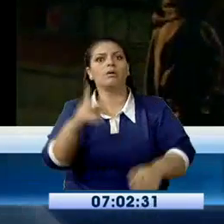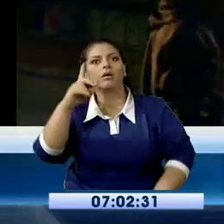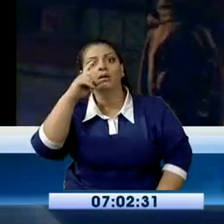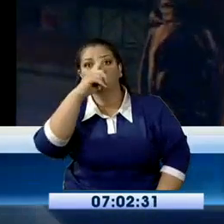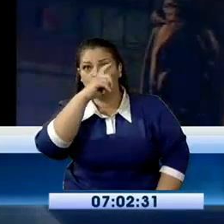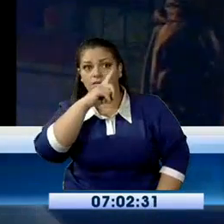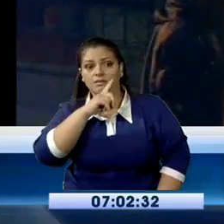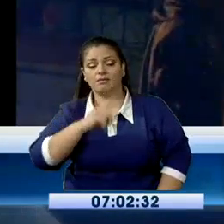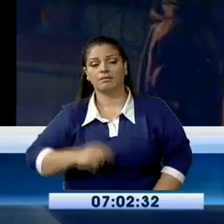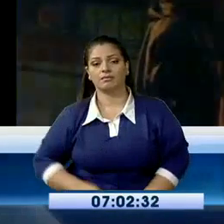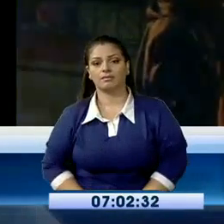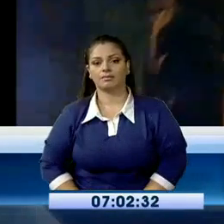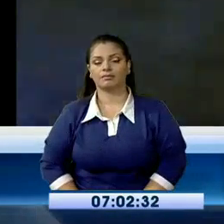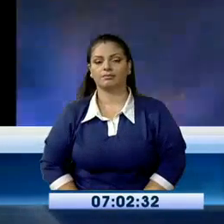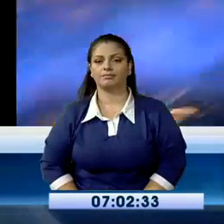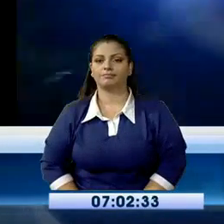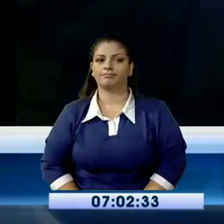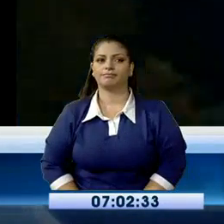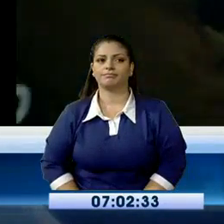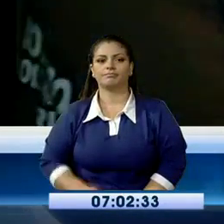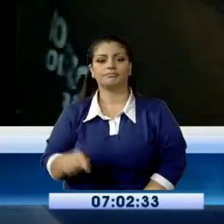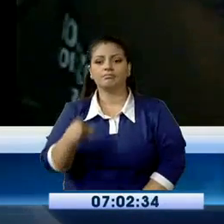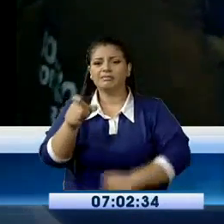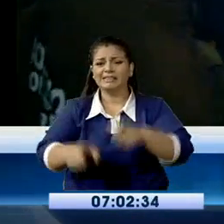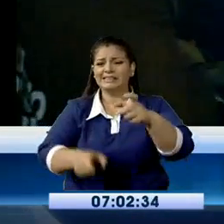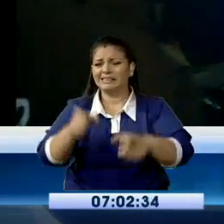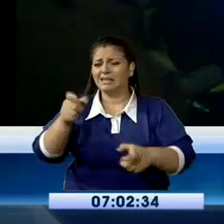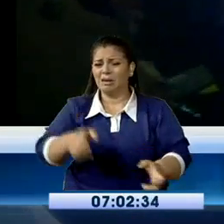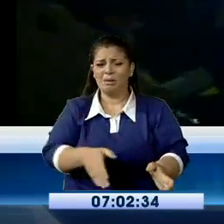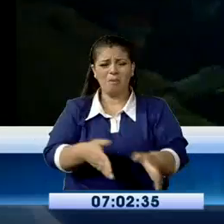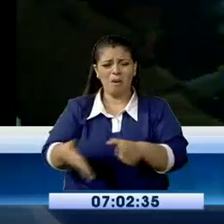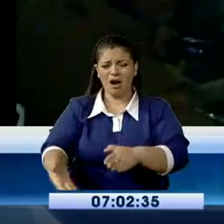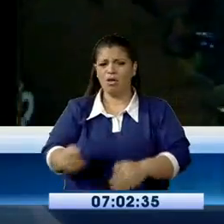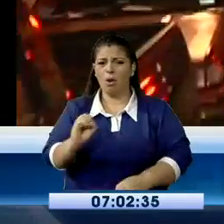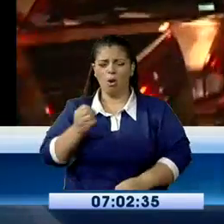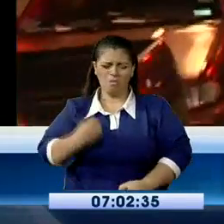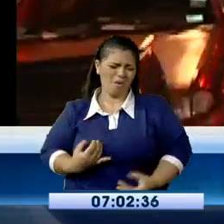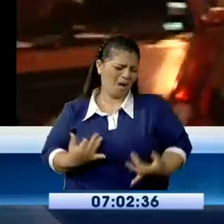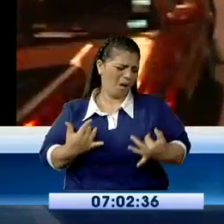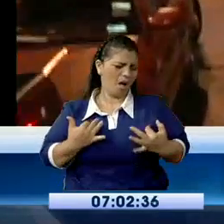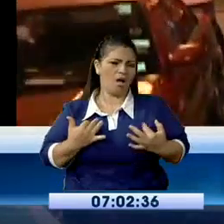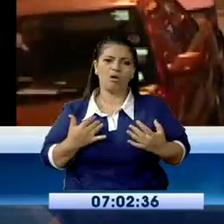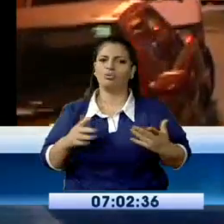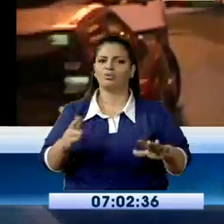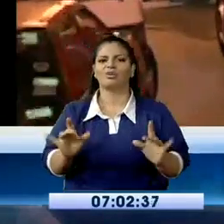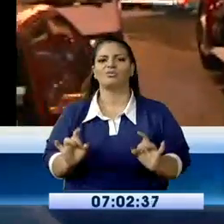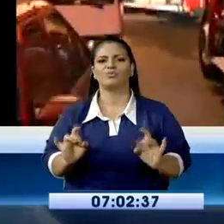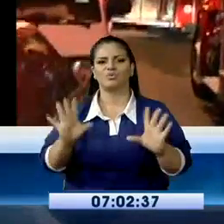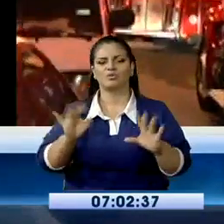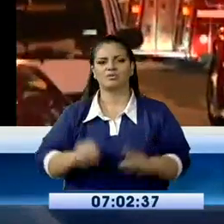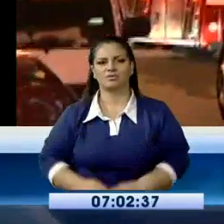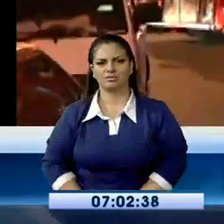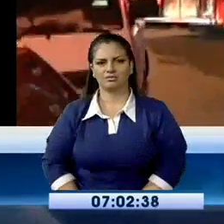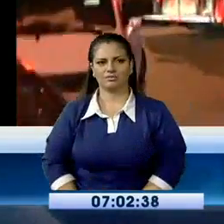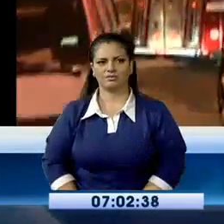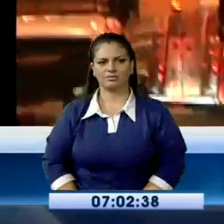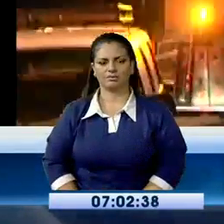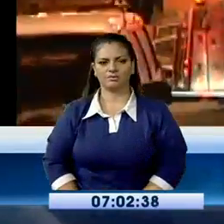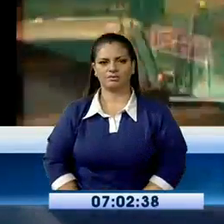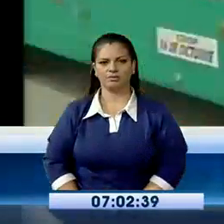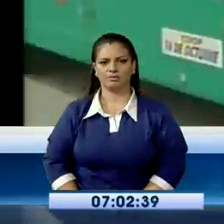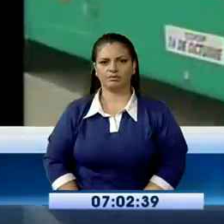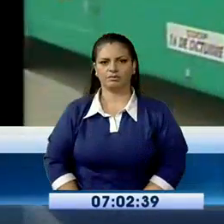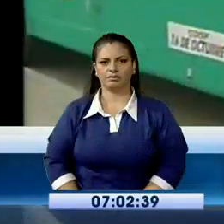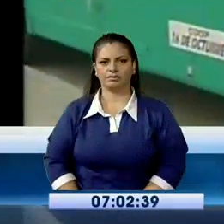bueno, afortunadamente no hubo personas heridas ni víctimas mortales. Bueno, en este momento, en cambio,